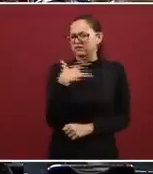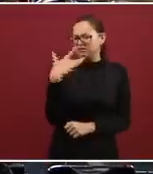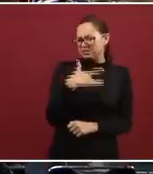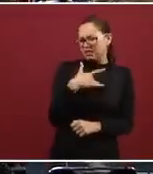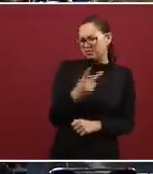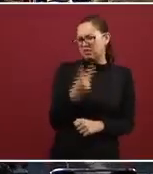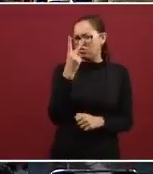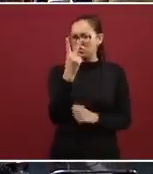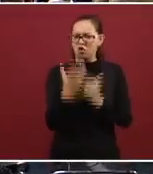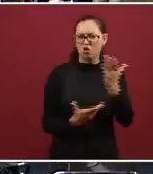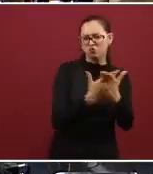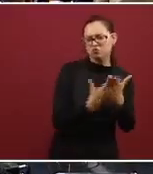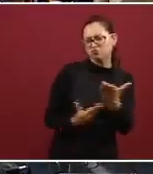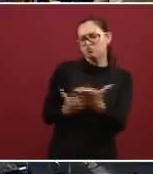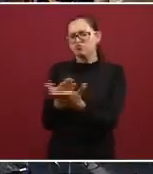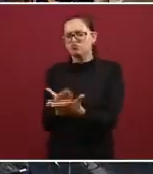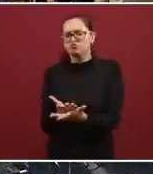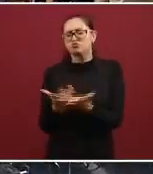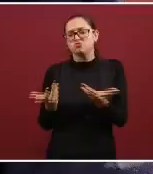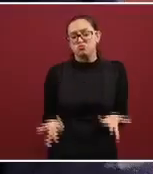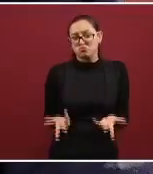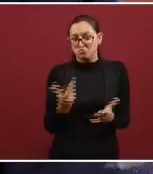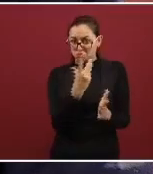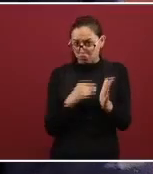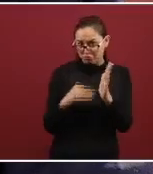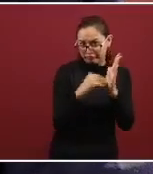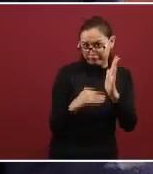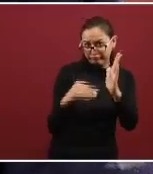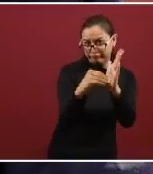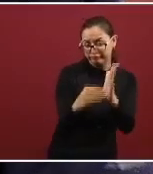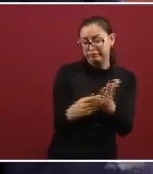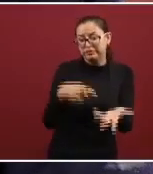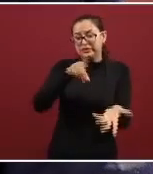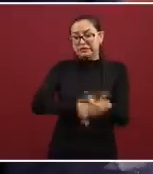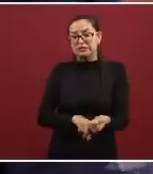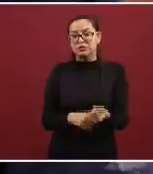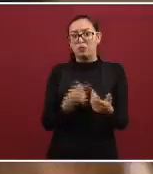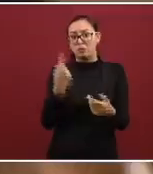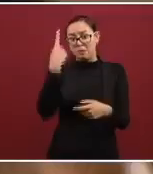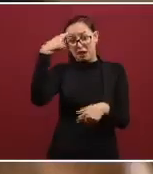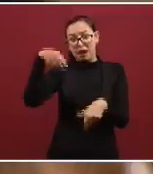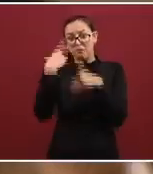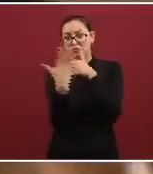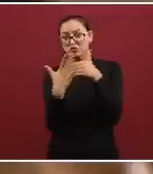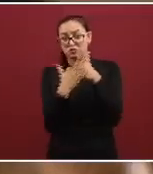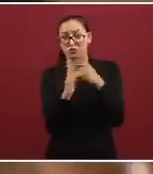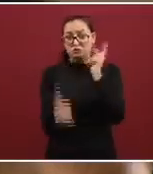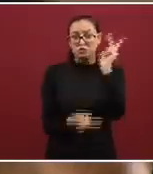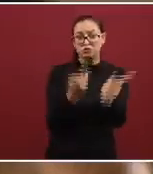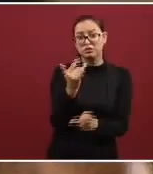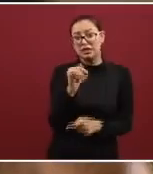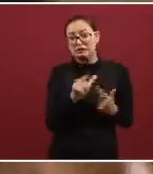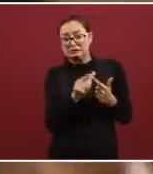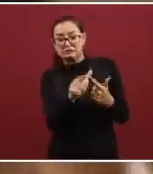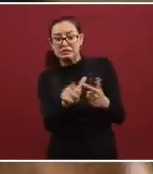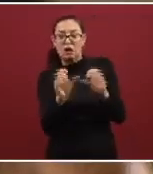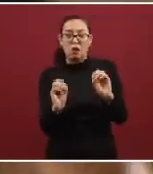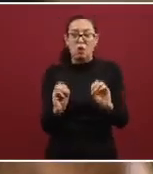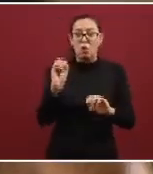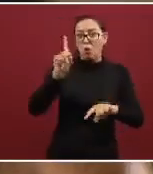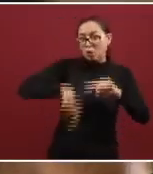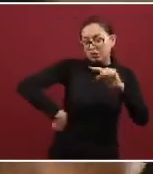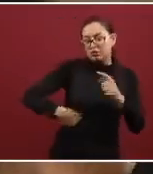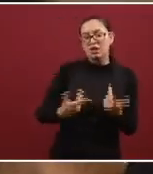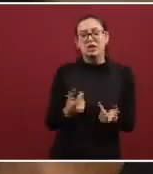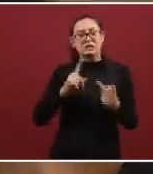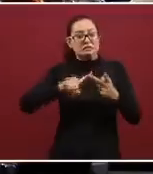dos puntos para que fueran incluidos en la revocación de mandato que usted plantea? Si me permite, ahorita una muy